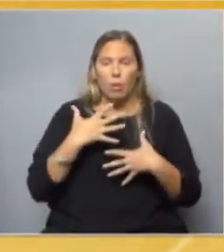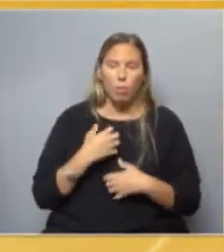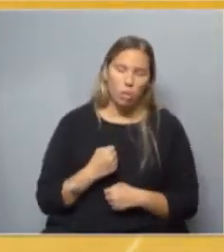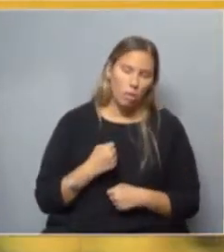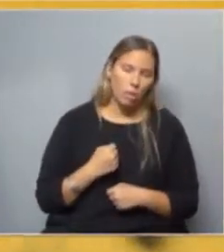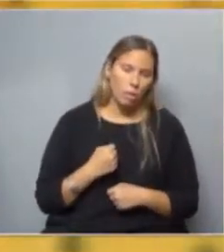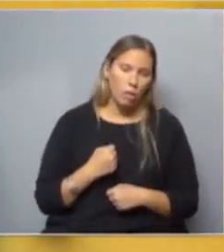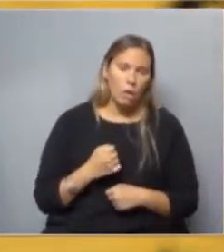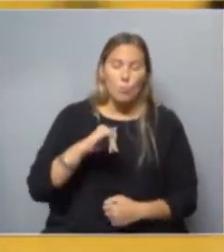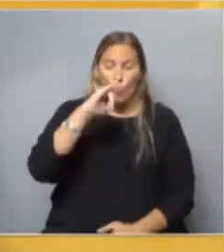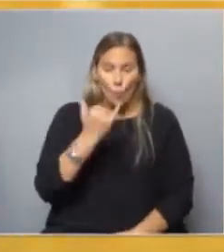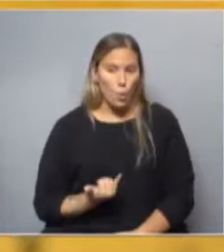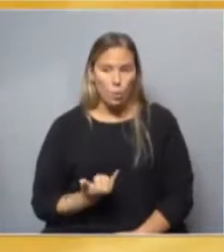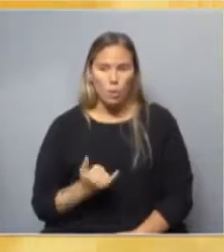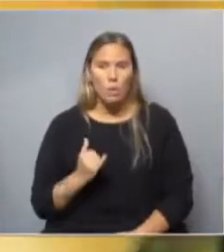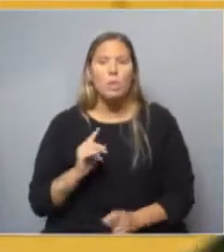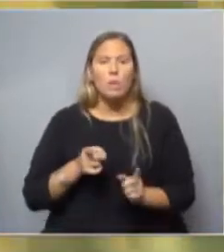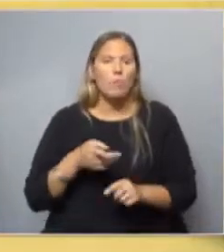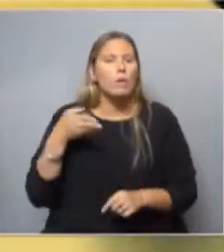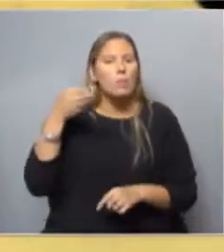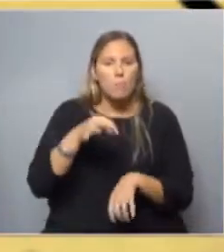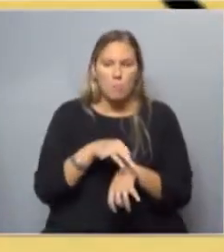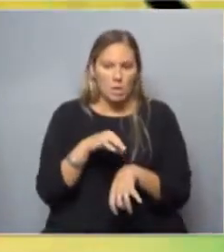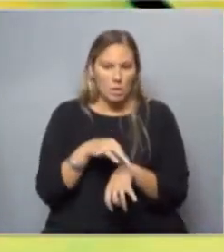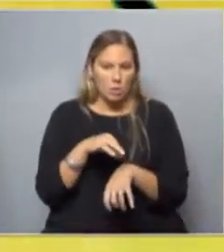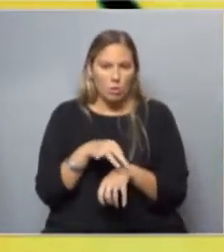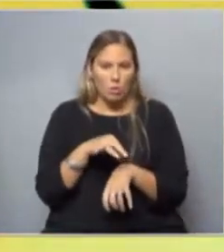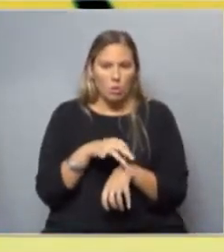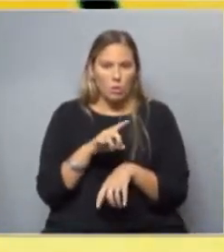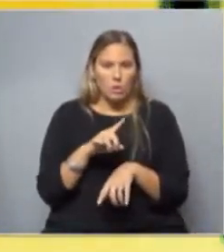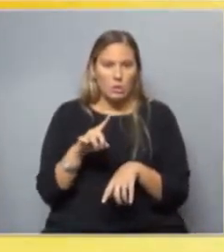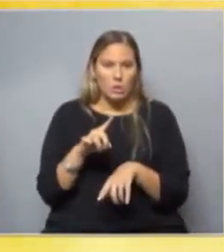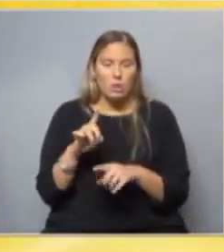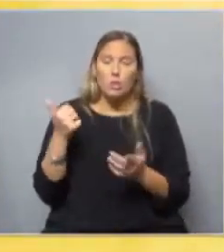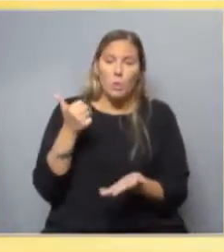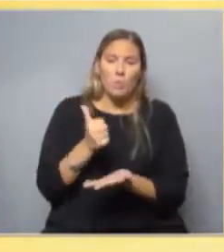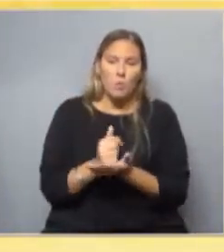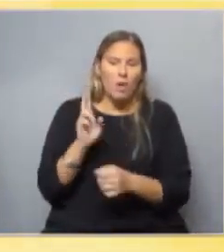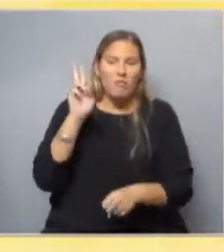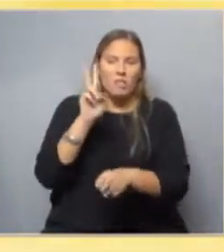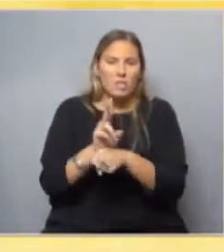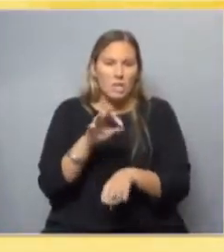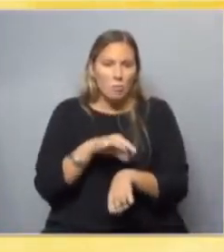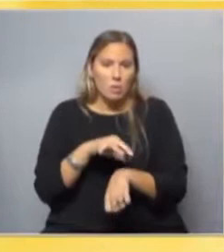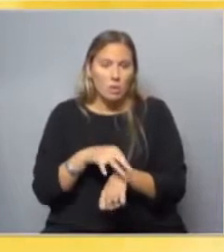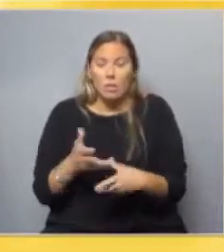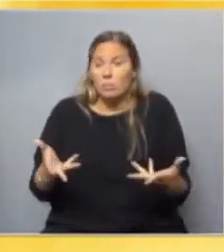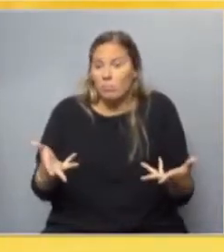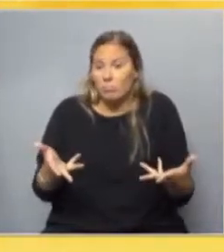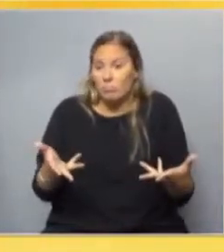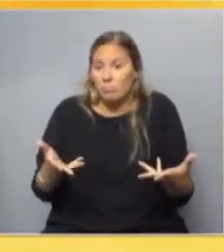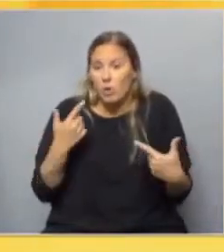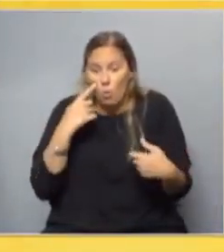Decaimiento, pérdida de peso, tiene que consultar, y justamente si no hay presencialidad y no hay visitas médicas, uno